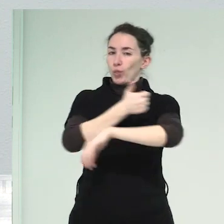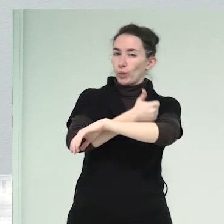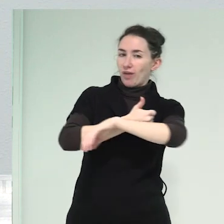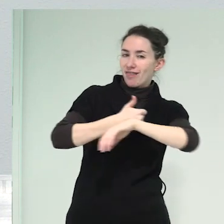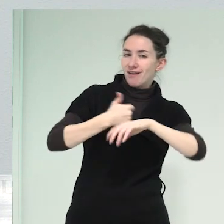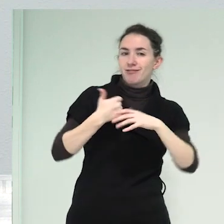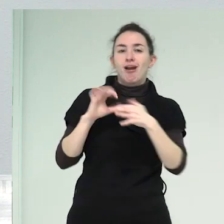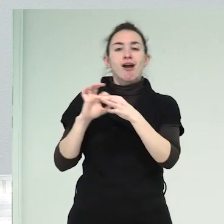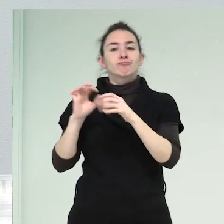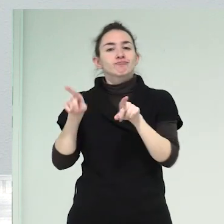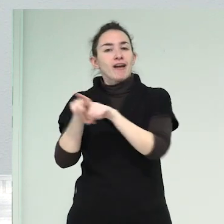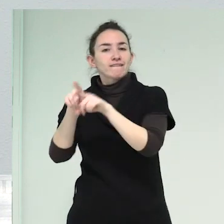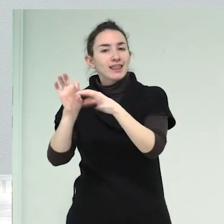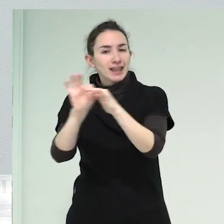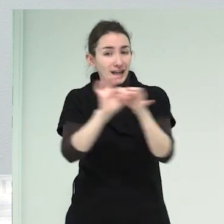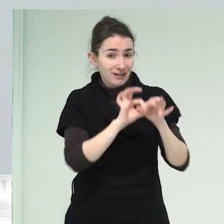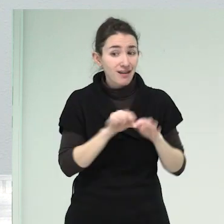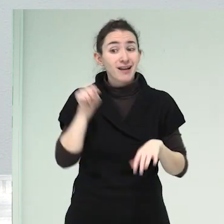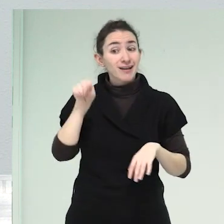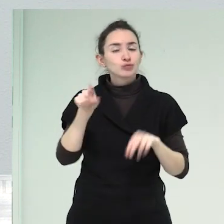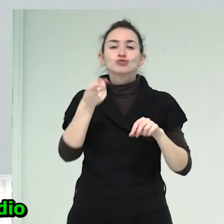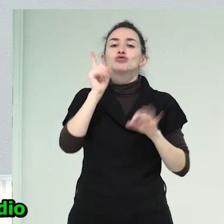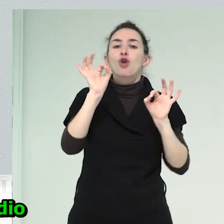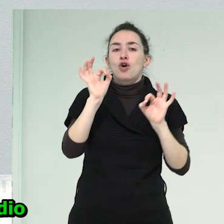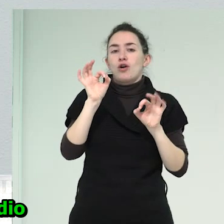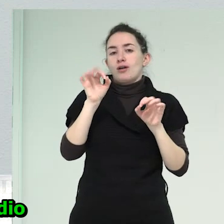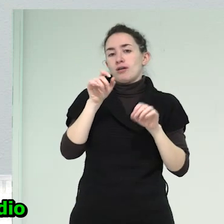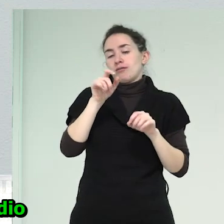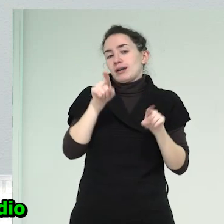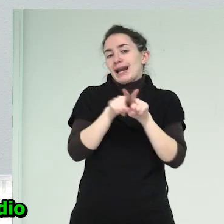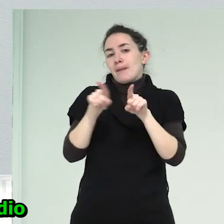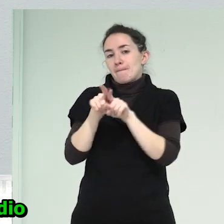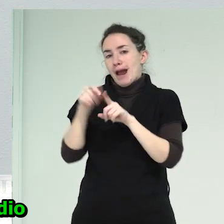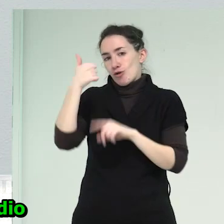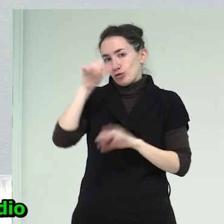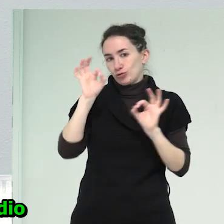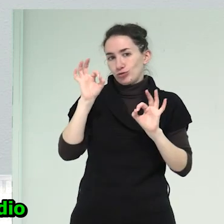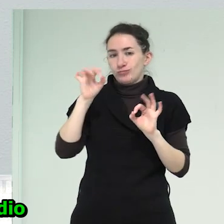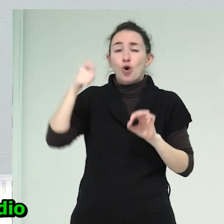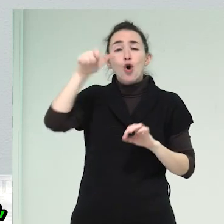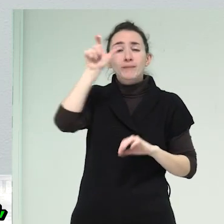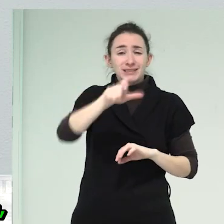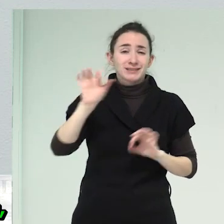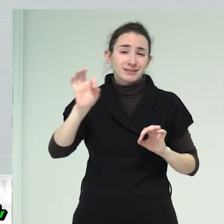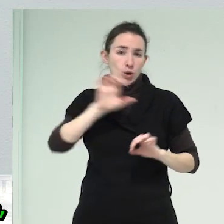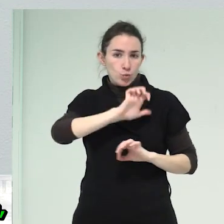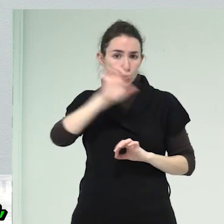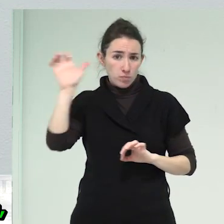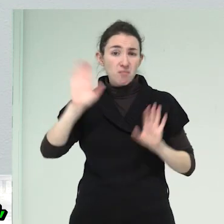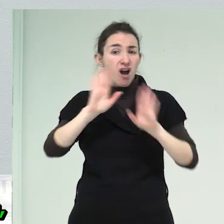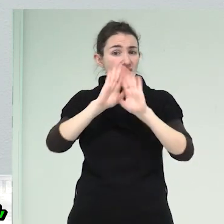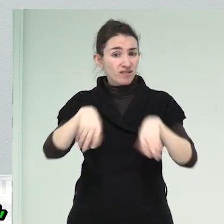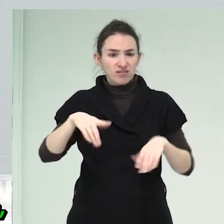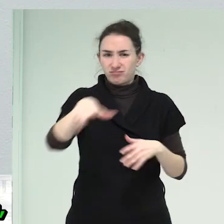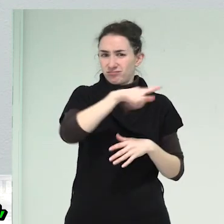fraternidad, si bien esto solo alcanzó a los hombres blancos europeos, también esto trajo consigo el genocidio y el sometimiento